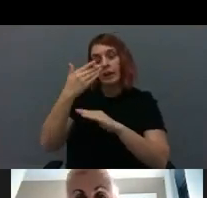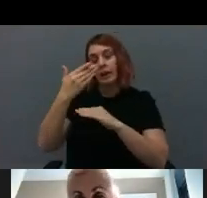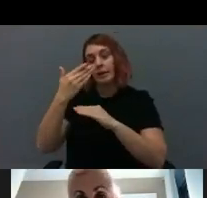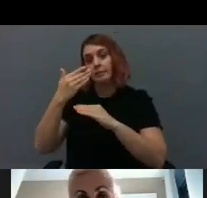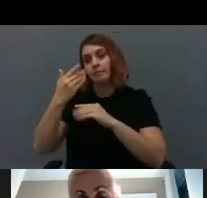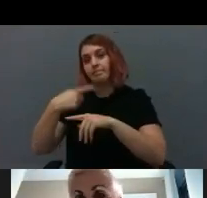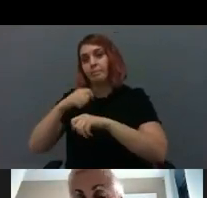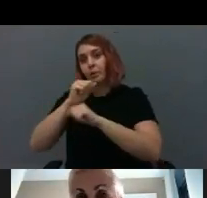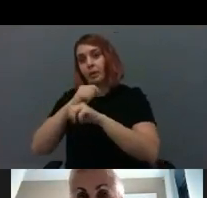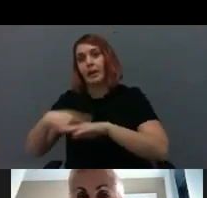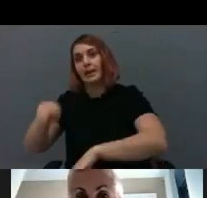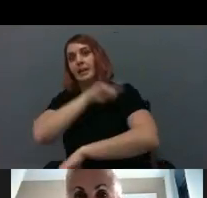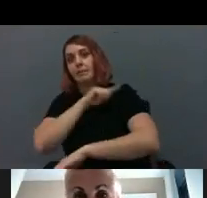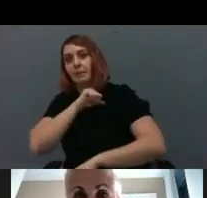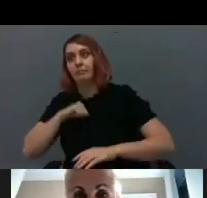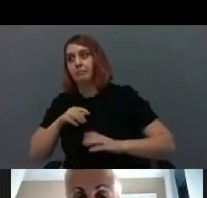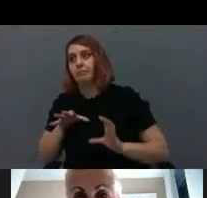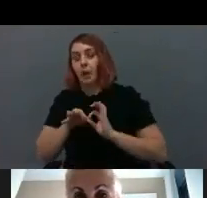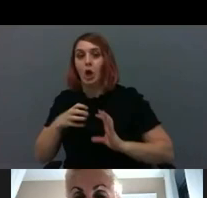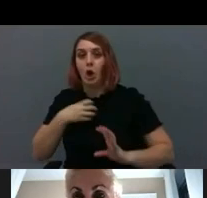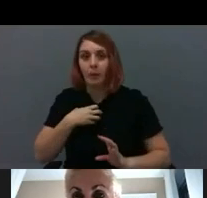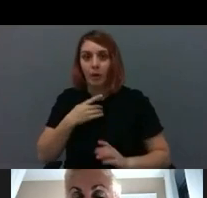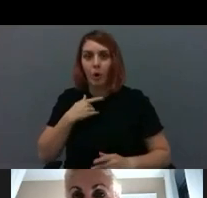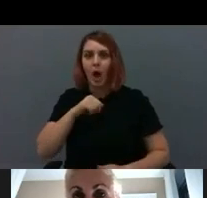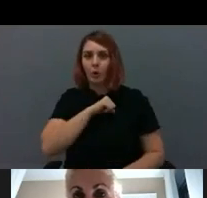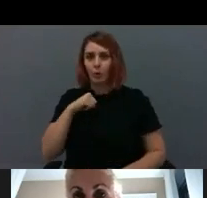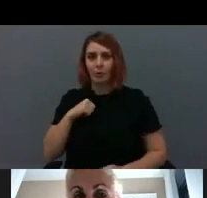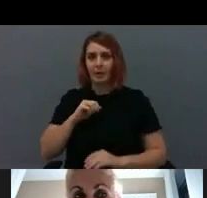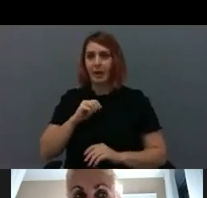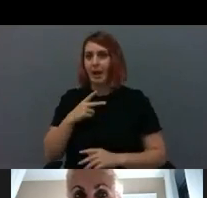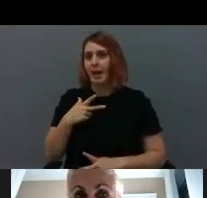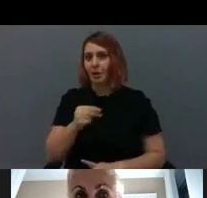genere procesos emancipatorios o de autonomía, ¿no?